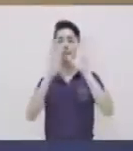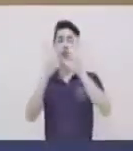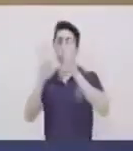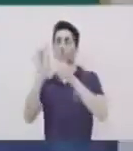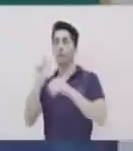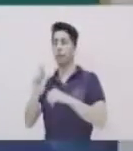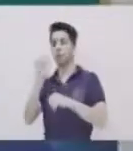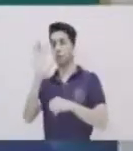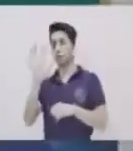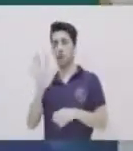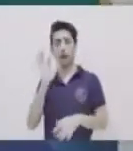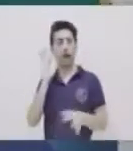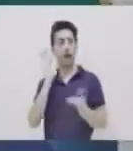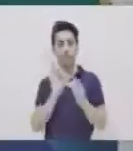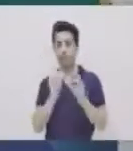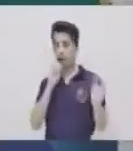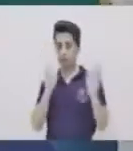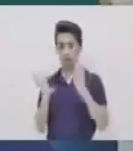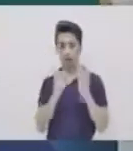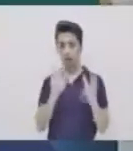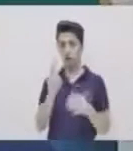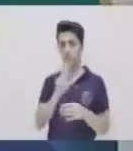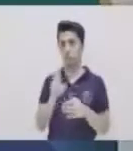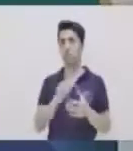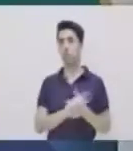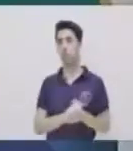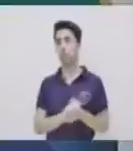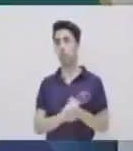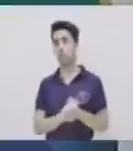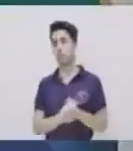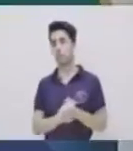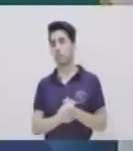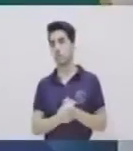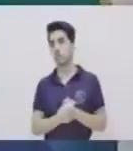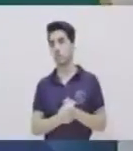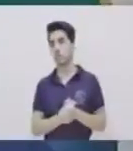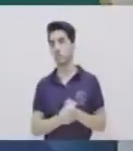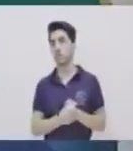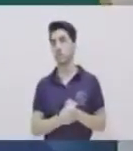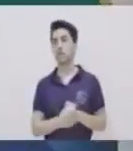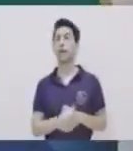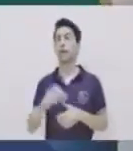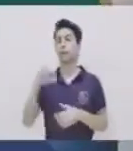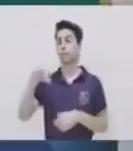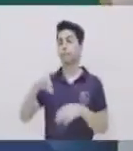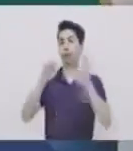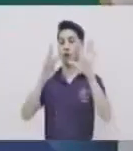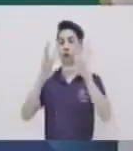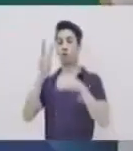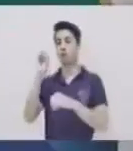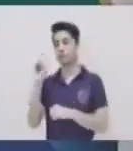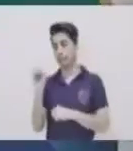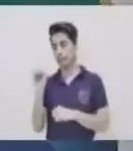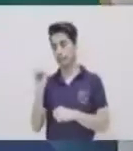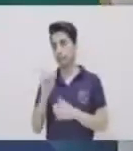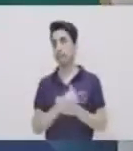89.5, que sería exactamente el número que está entre 89 y 90. Entonces nuestro percentil